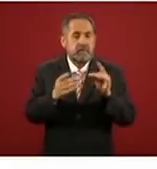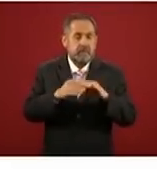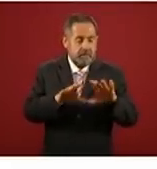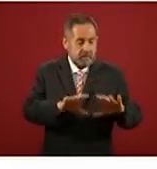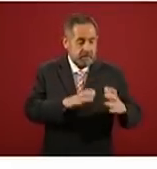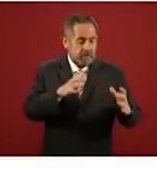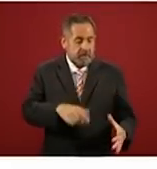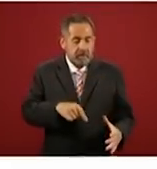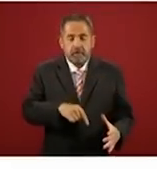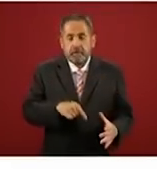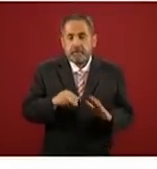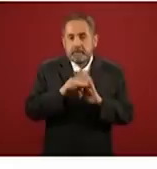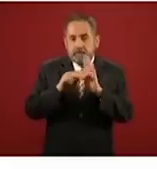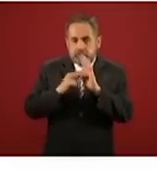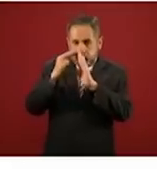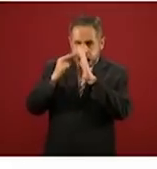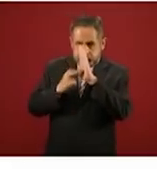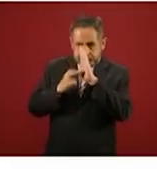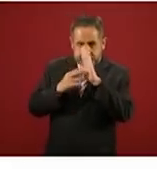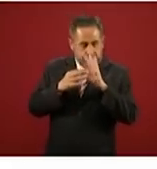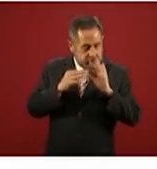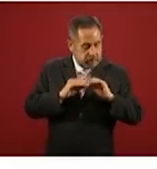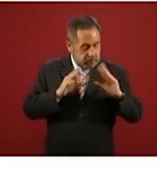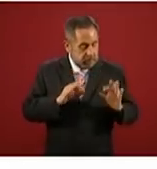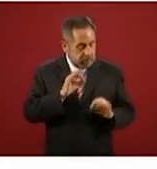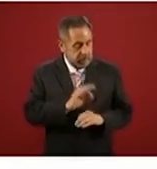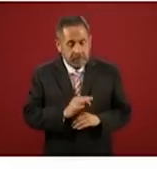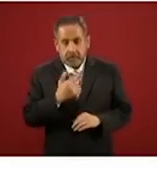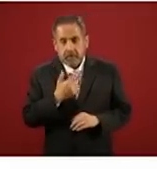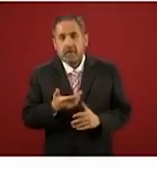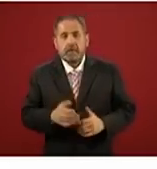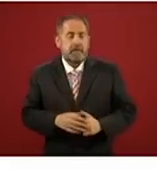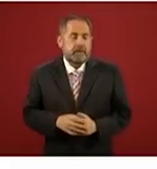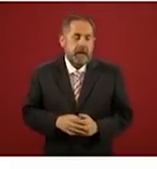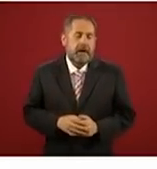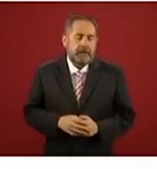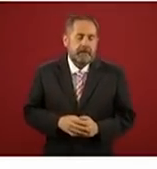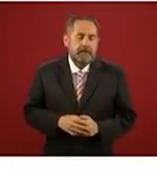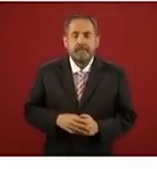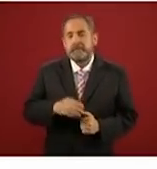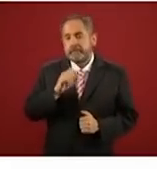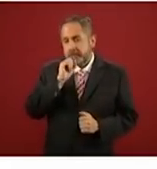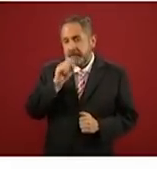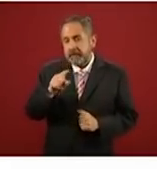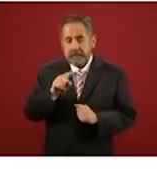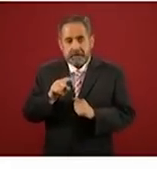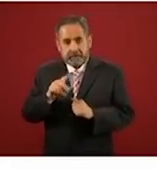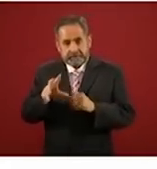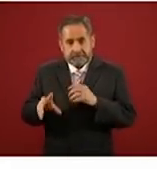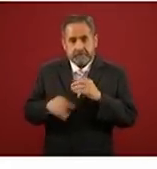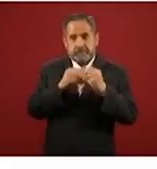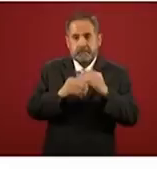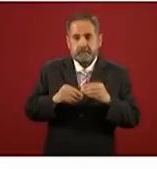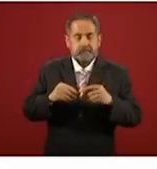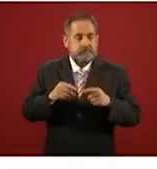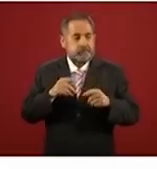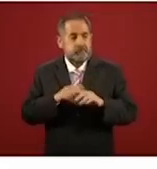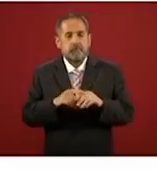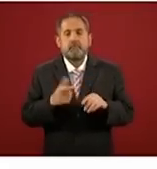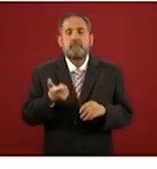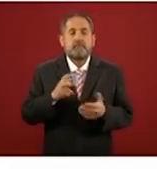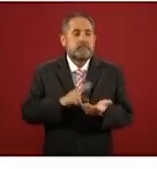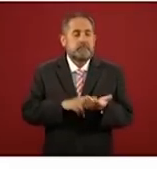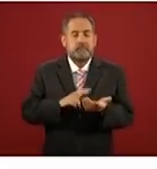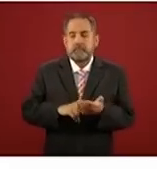cilindros que lo hemos llegado a comentar y a esos lados a las facultades de cobro de la